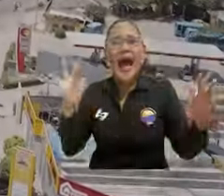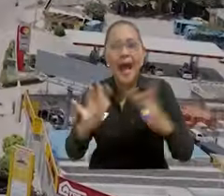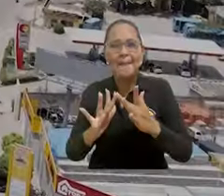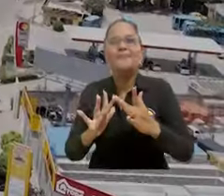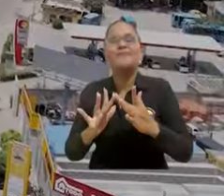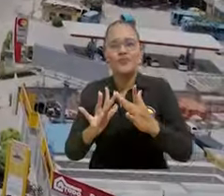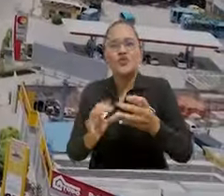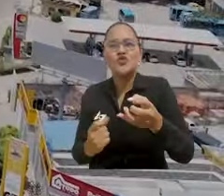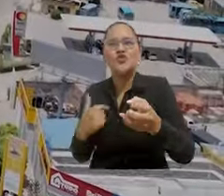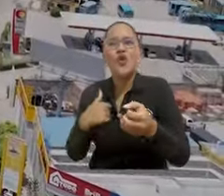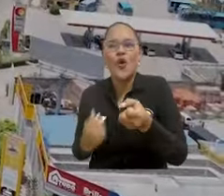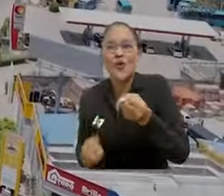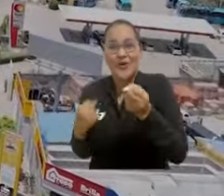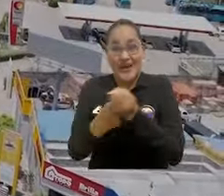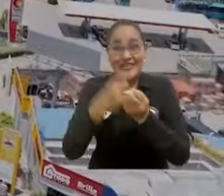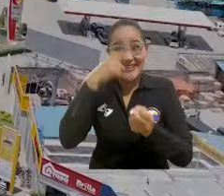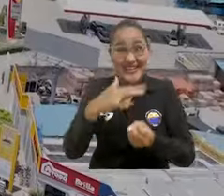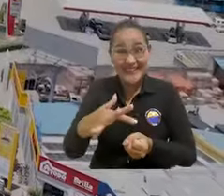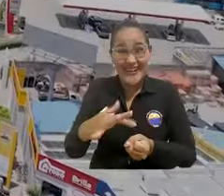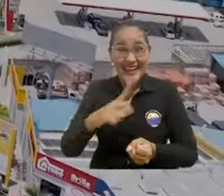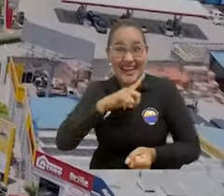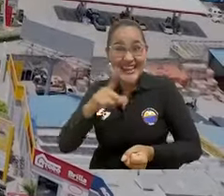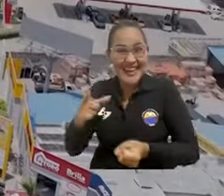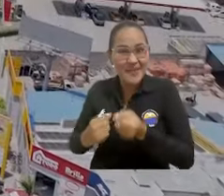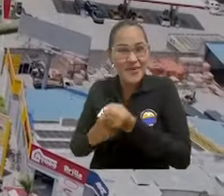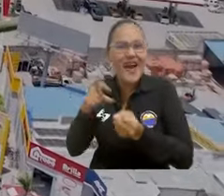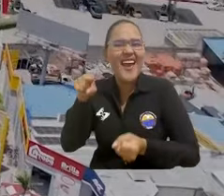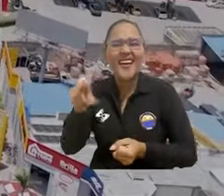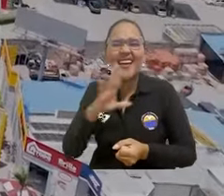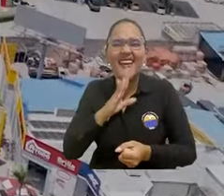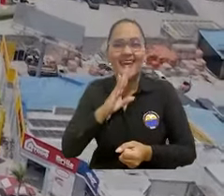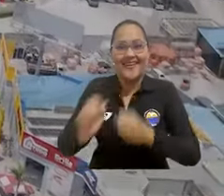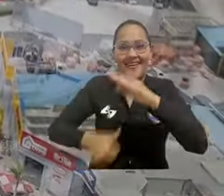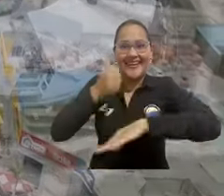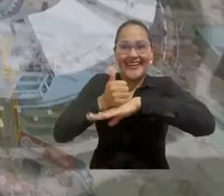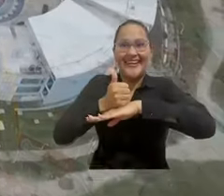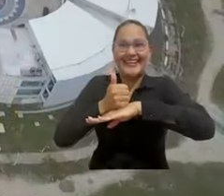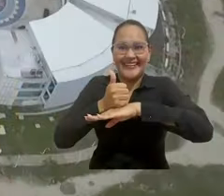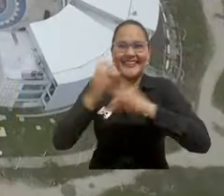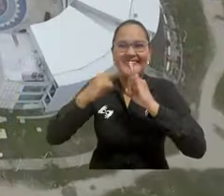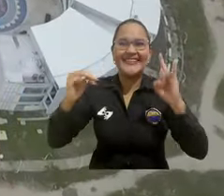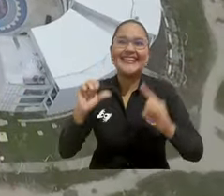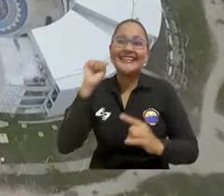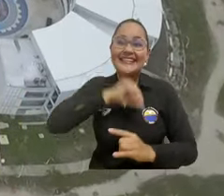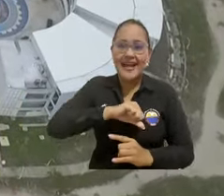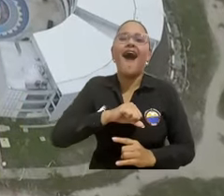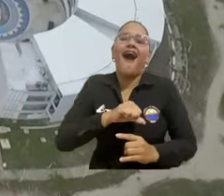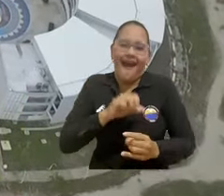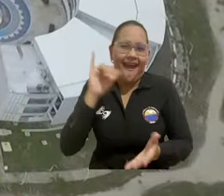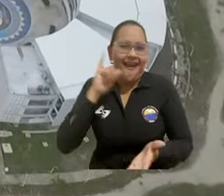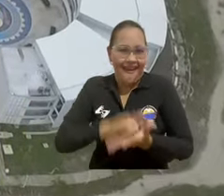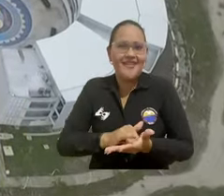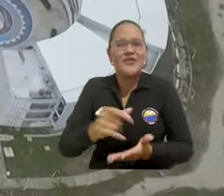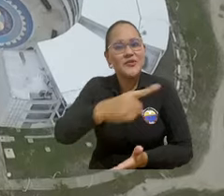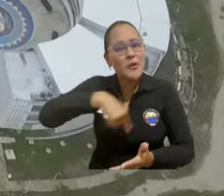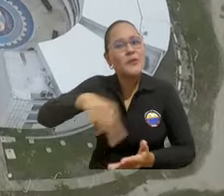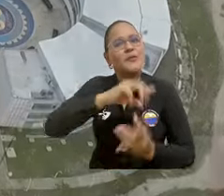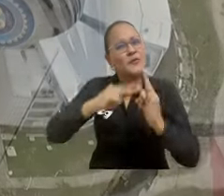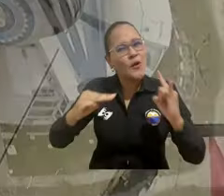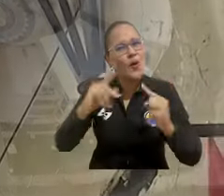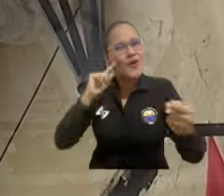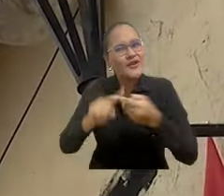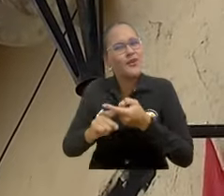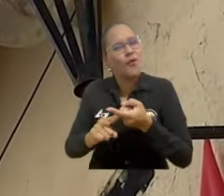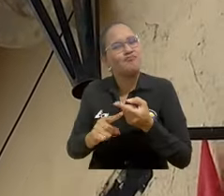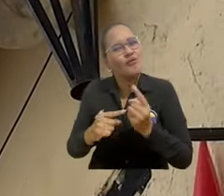iniciativa Yo Cuento por Santa Marta, liderada por el rector Pablo Vera Salazar y con la que desde la Alma Mater seguimos sumando